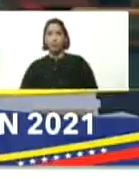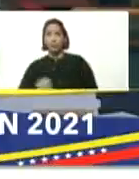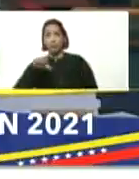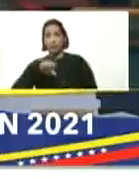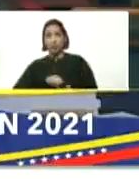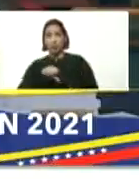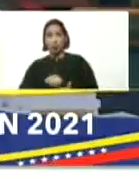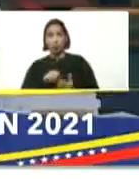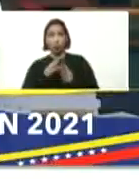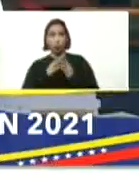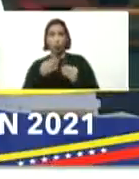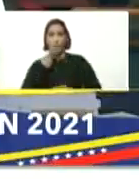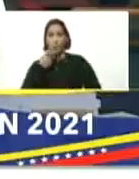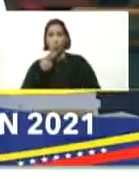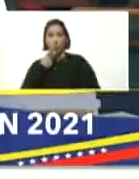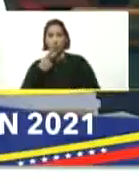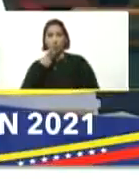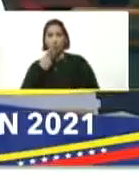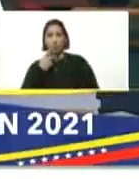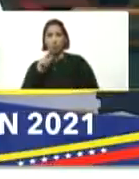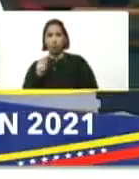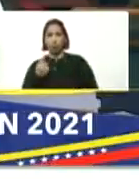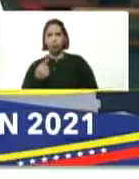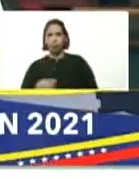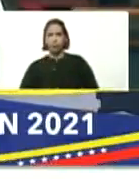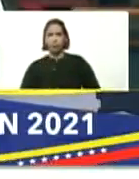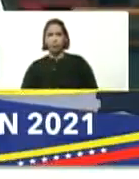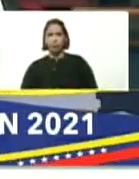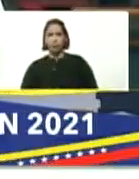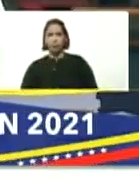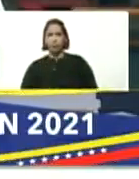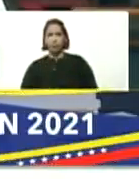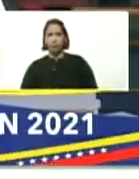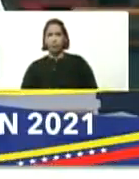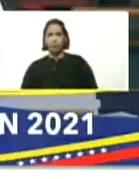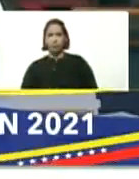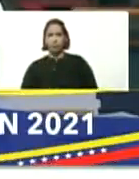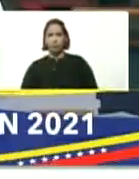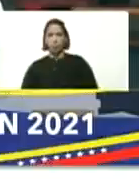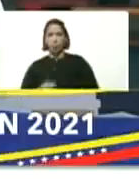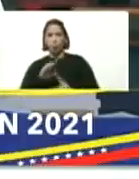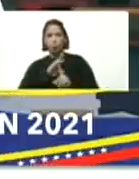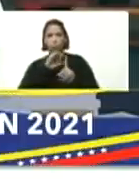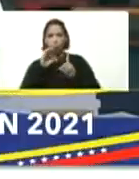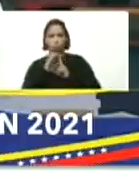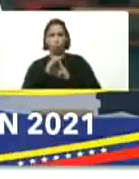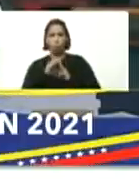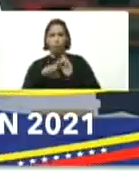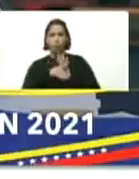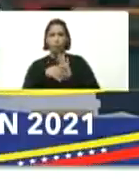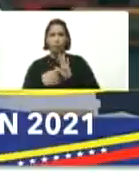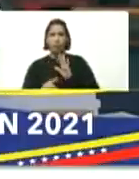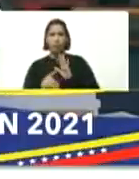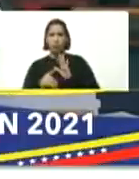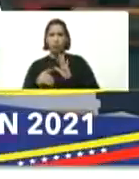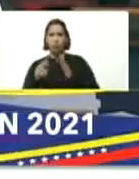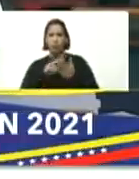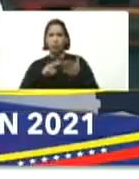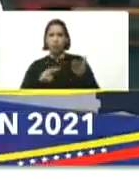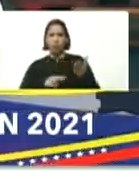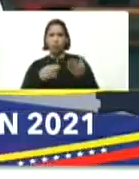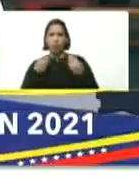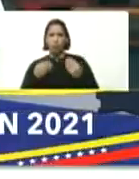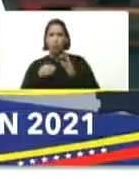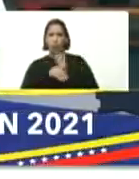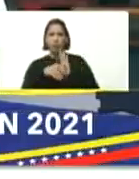de todas las políticas y prioridades y que entiende la cultura y el derecho a la lectura como un derecho